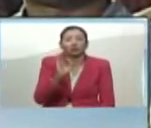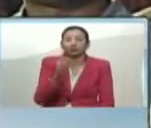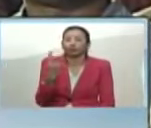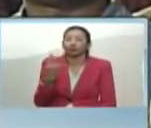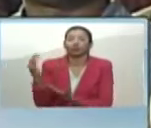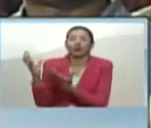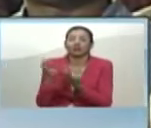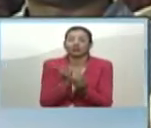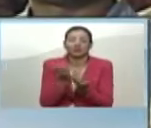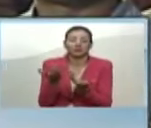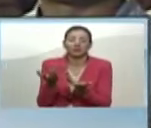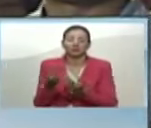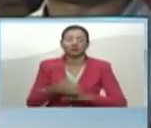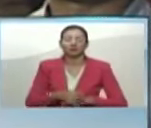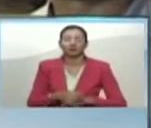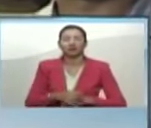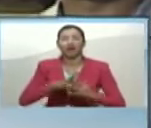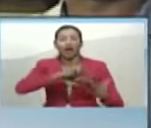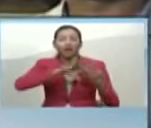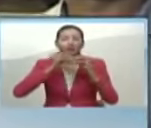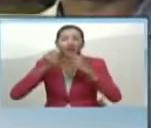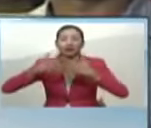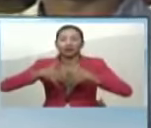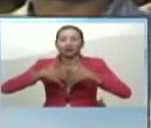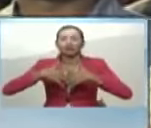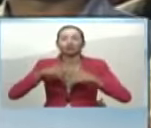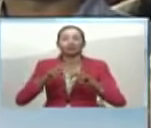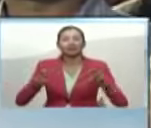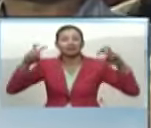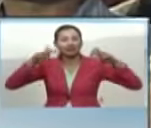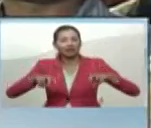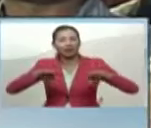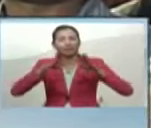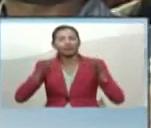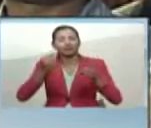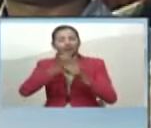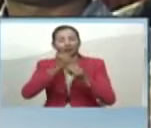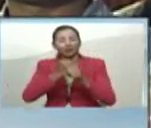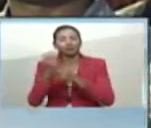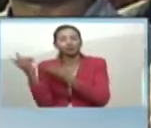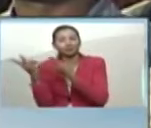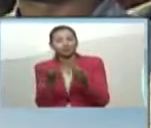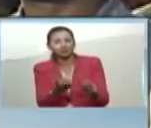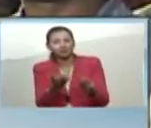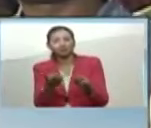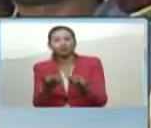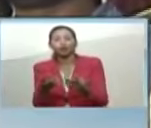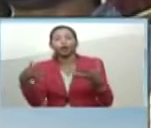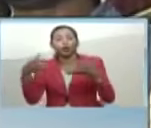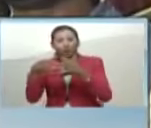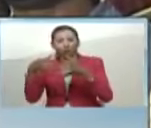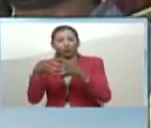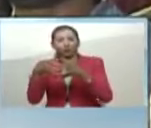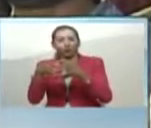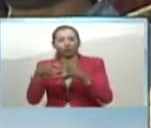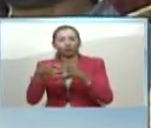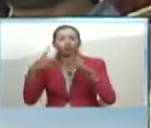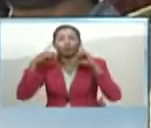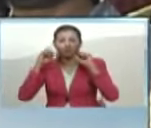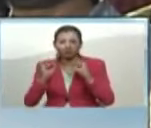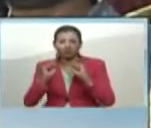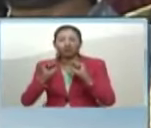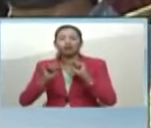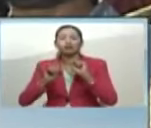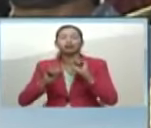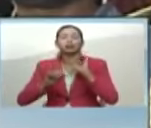plantas. Tenemos que establecer y hay que hacer una mesa de trabajo donde pudiera estar involucrado el mismo equipo multidisciplinario, hasta la